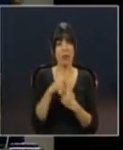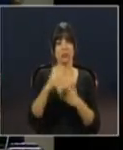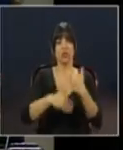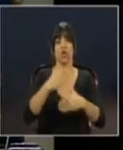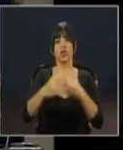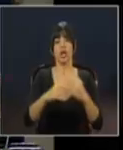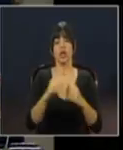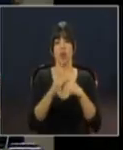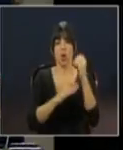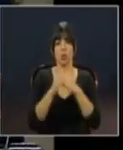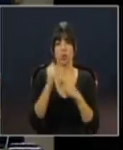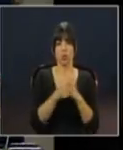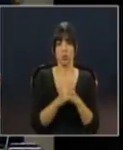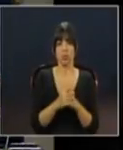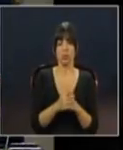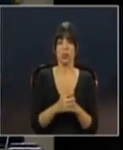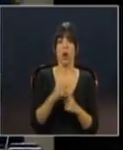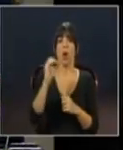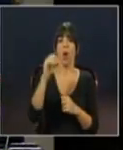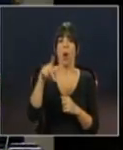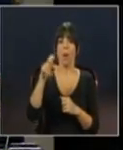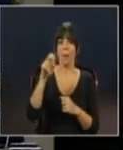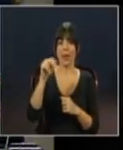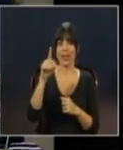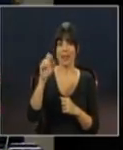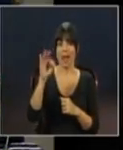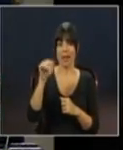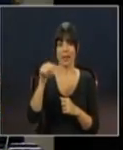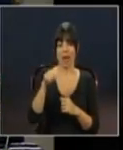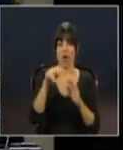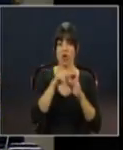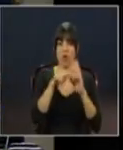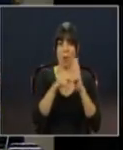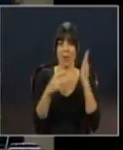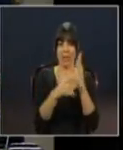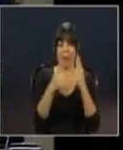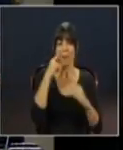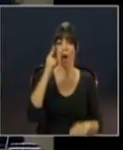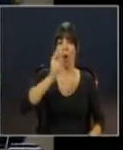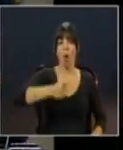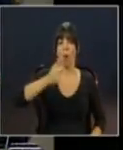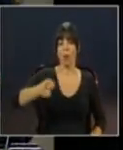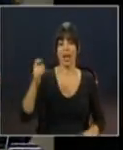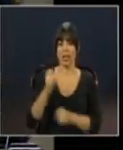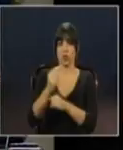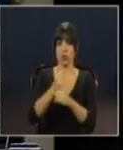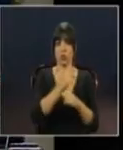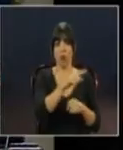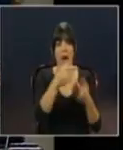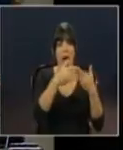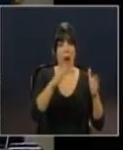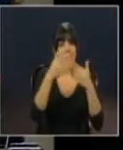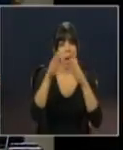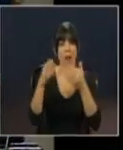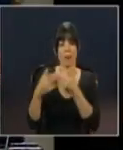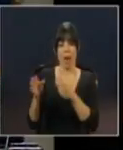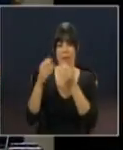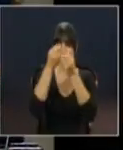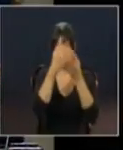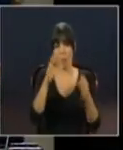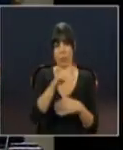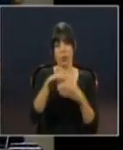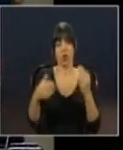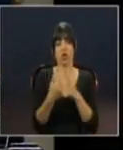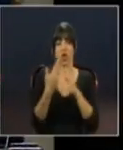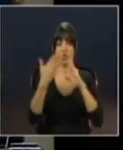norma técnica Open Data para obligar a las instituciones a abrir su información a la ciudadanía. En